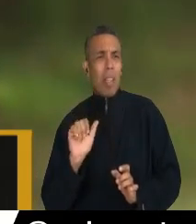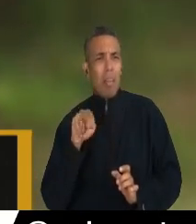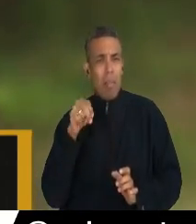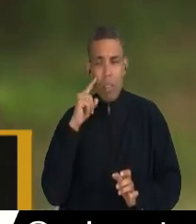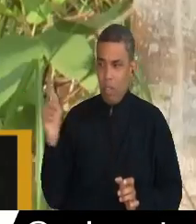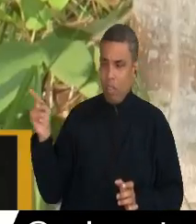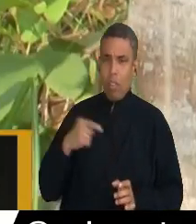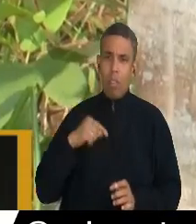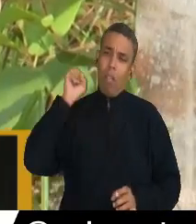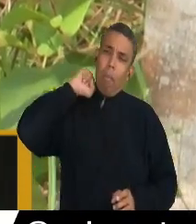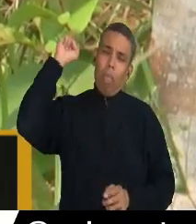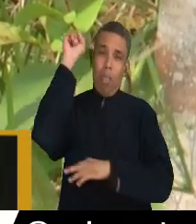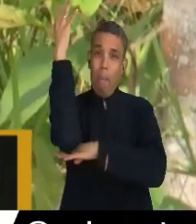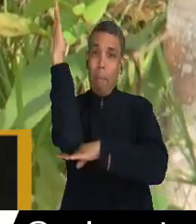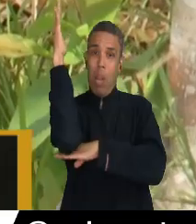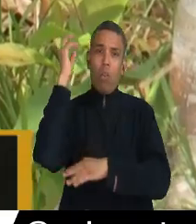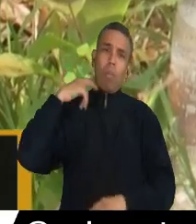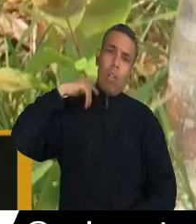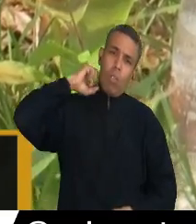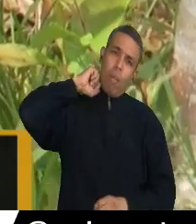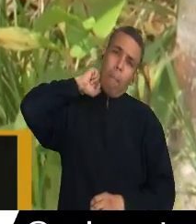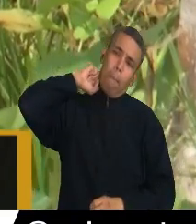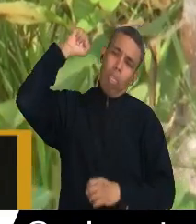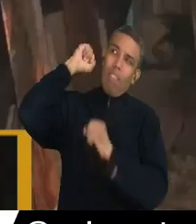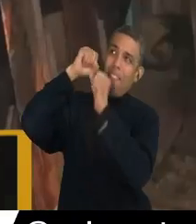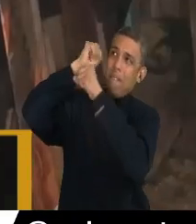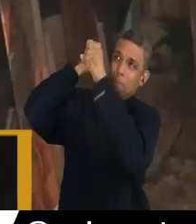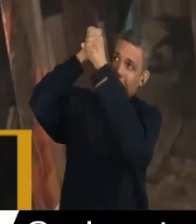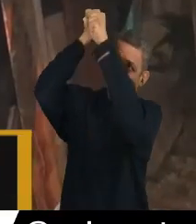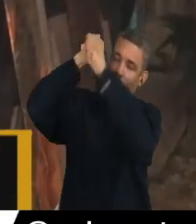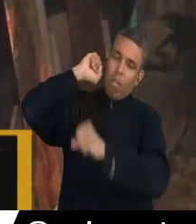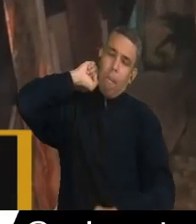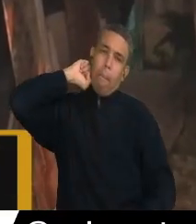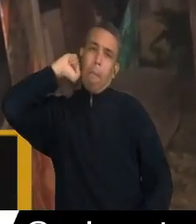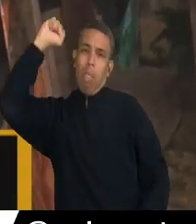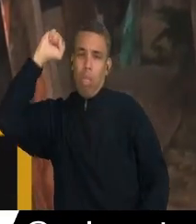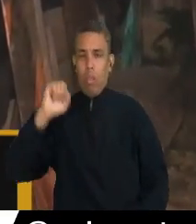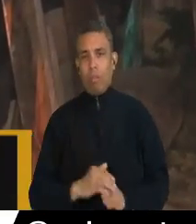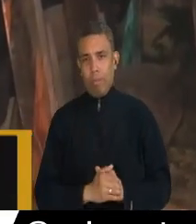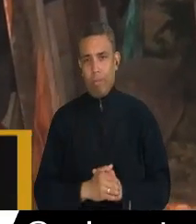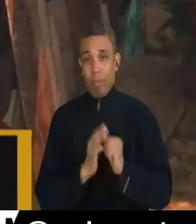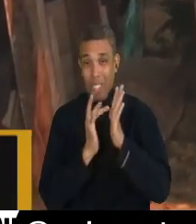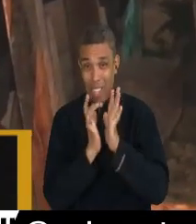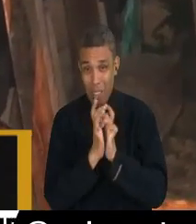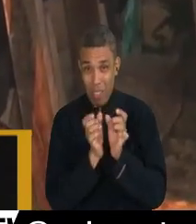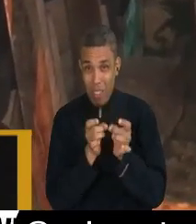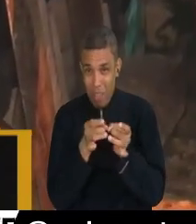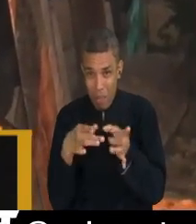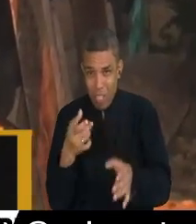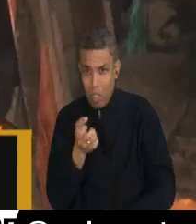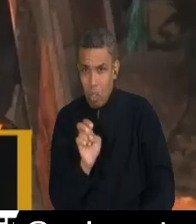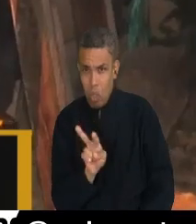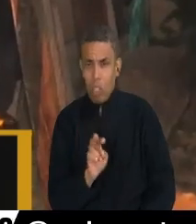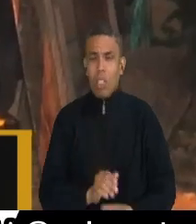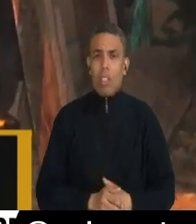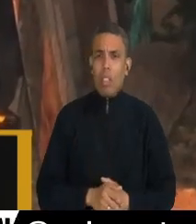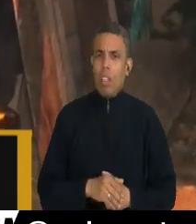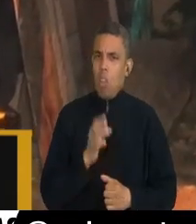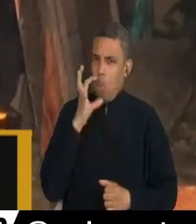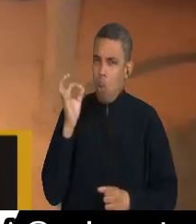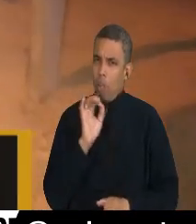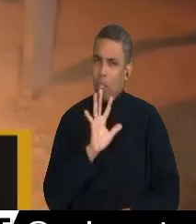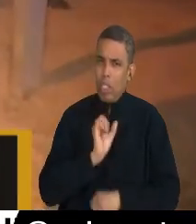árbol en cercanías al barrio Cuatro Muros, en la comuna 7. El 12 de abril, un hombre de 50 años decidió quitarse la vida tras